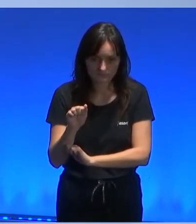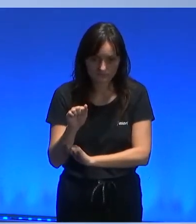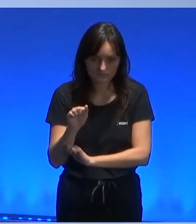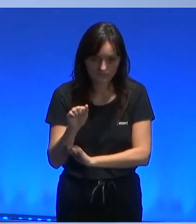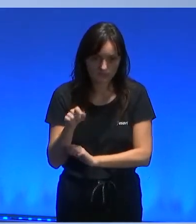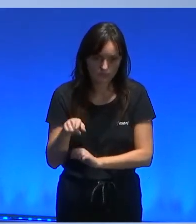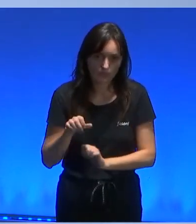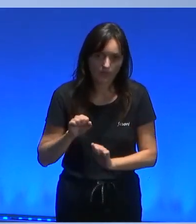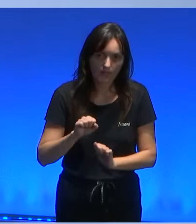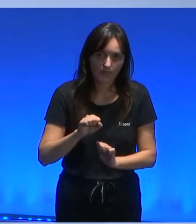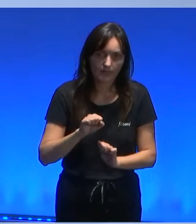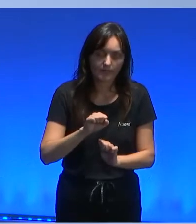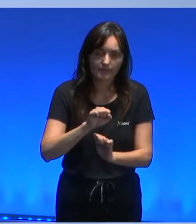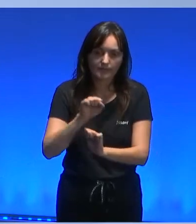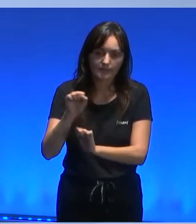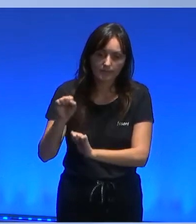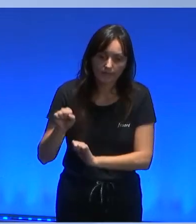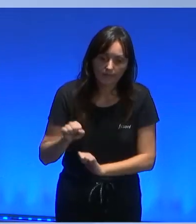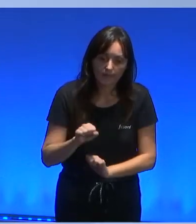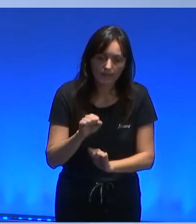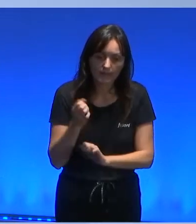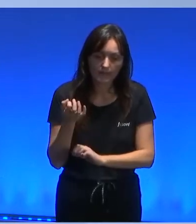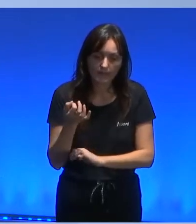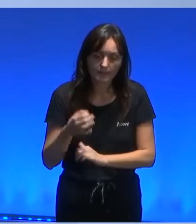de defensa de las